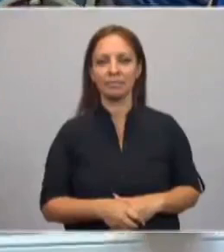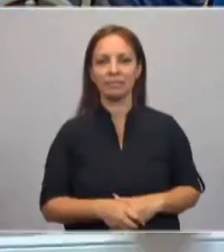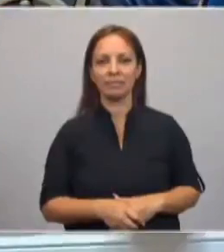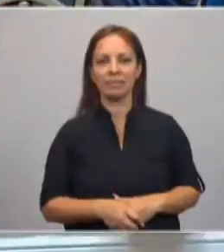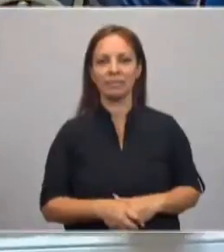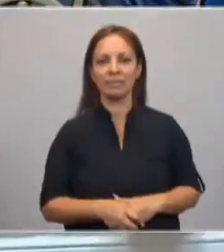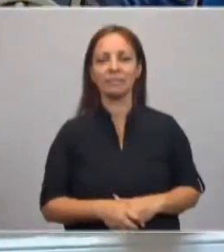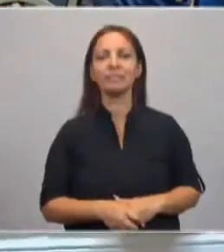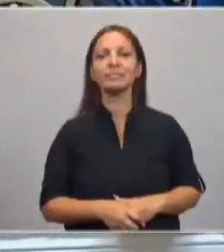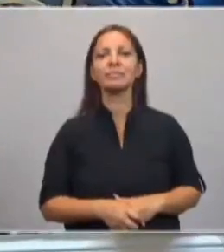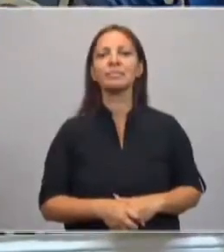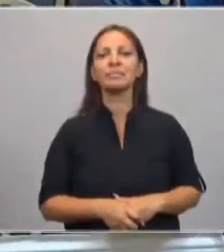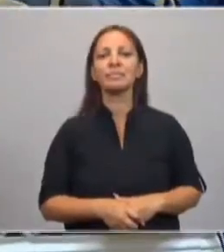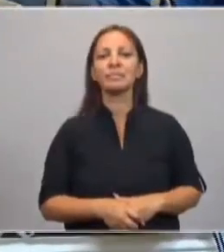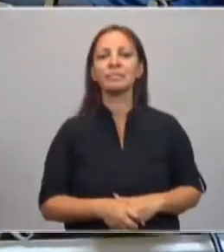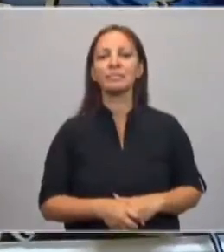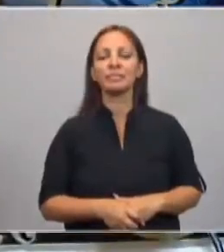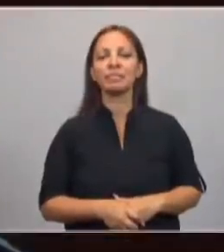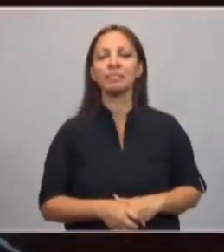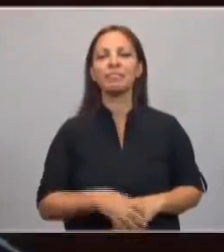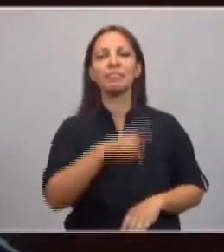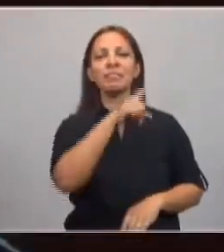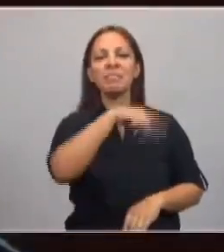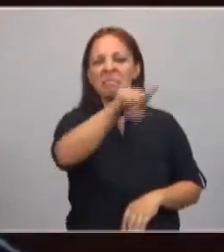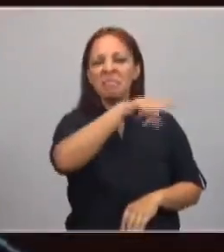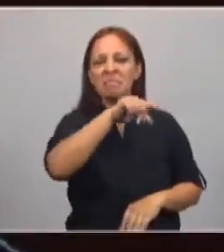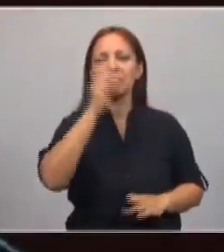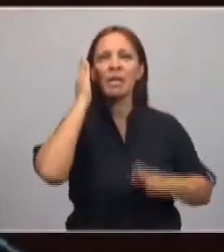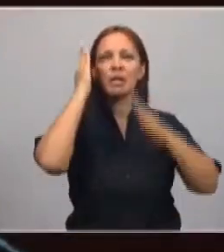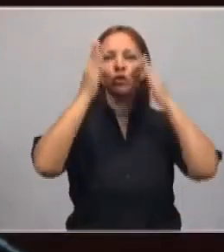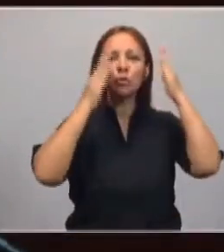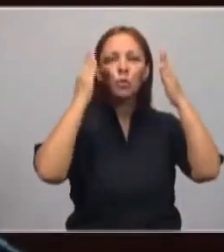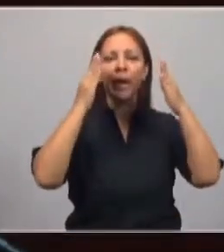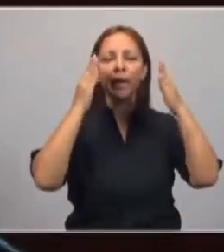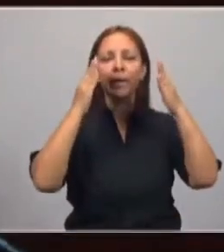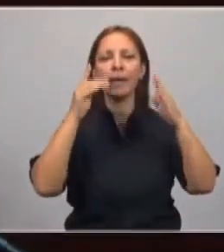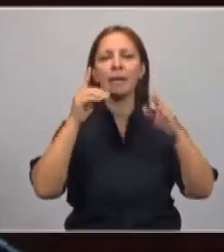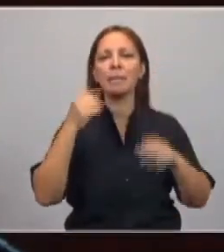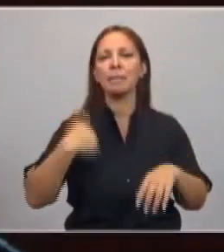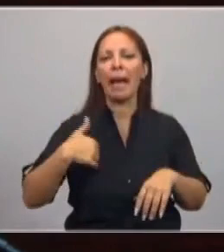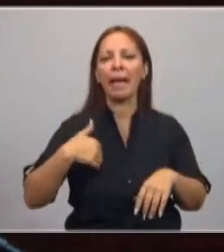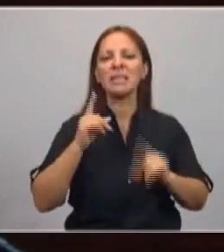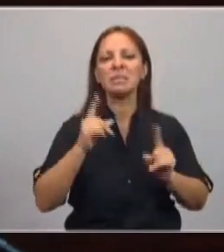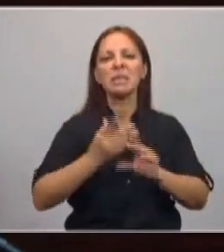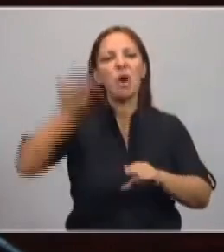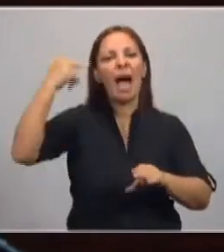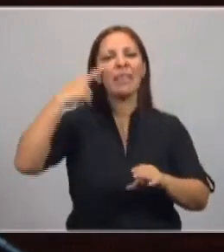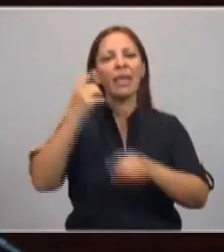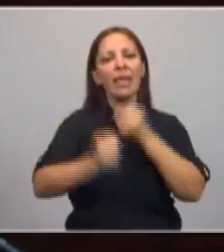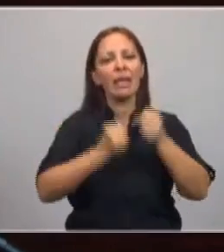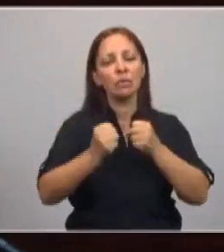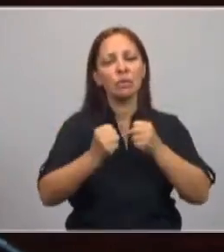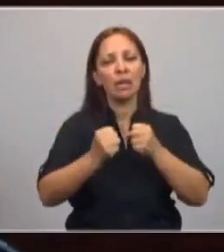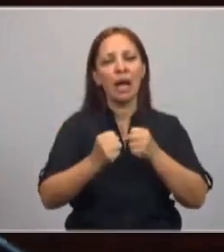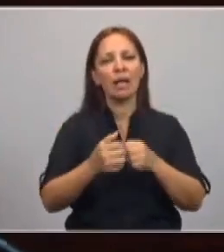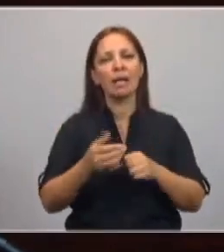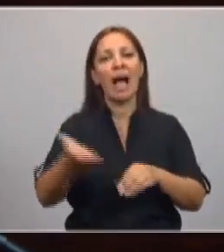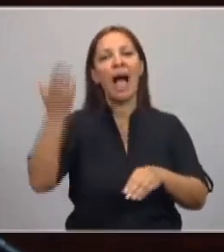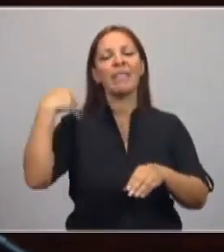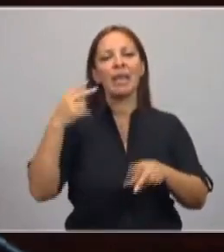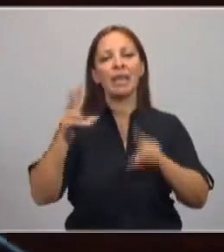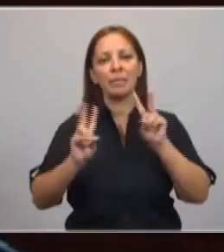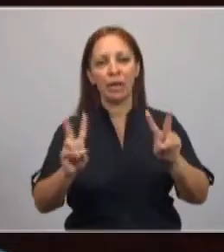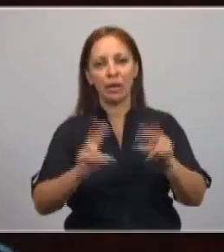No solo añoran un país preindustrial, preperonista, sino también uno dependiente